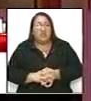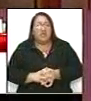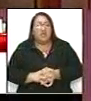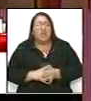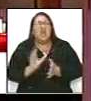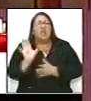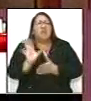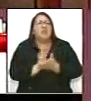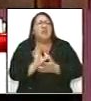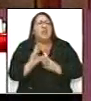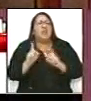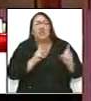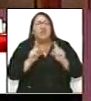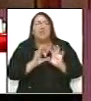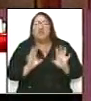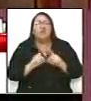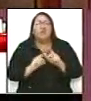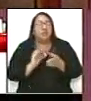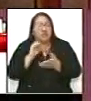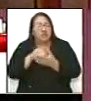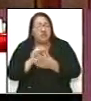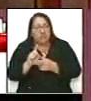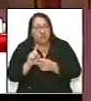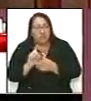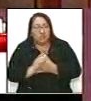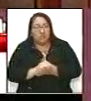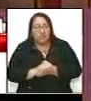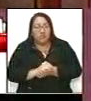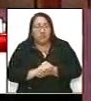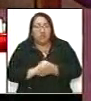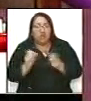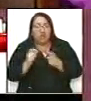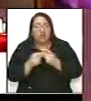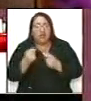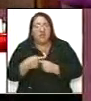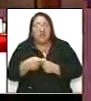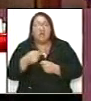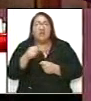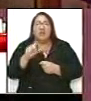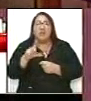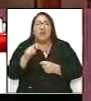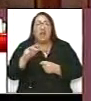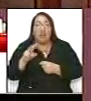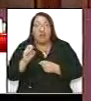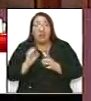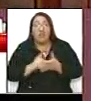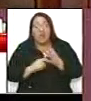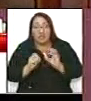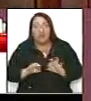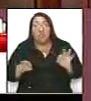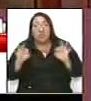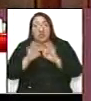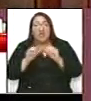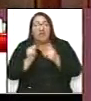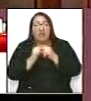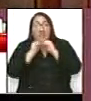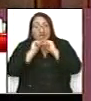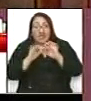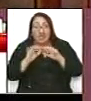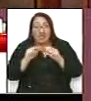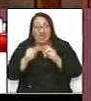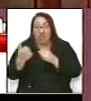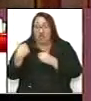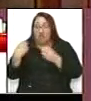evitemos el debate, pero sí quería acotar esto, congresista Glave, que sería importante que la Secretaría Técnica